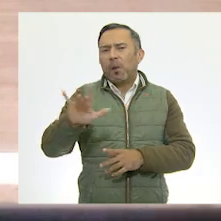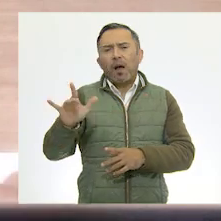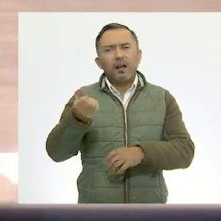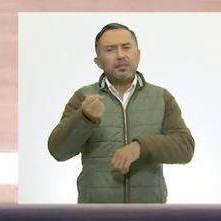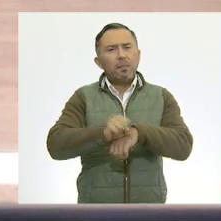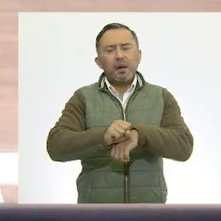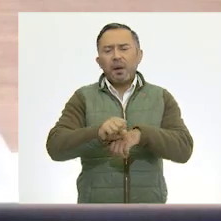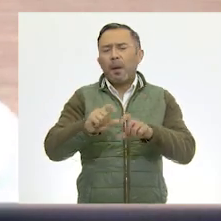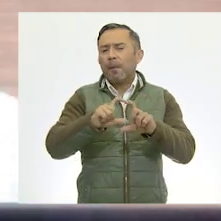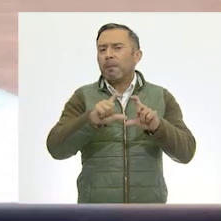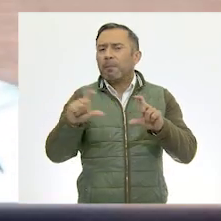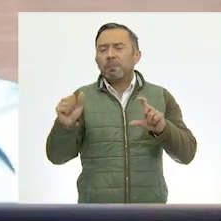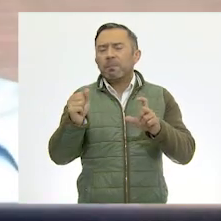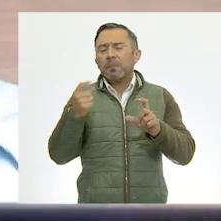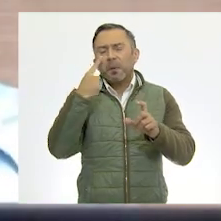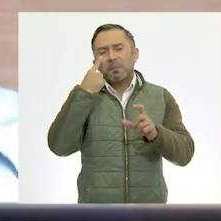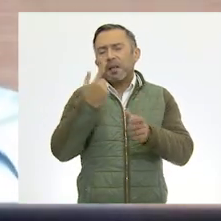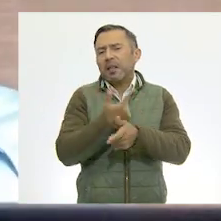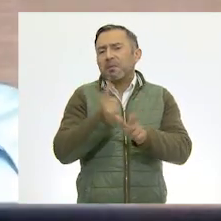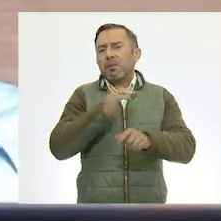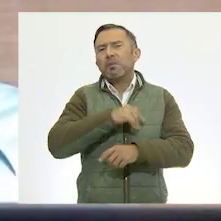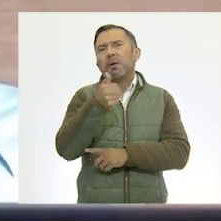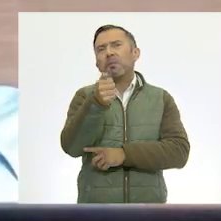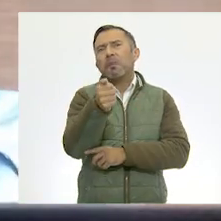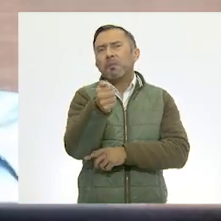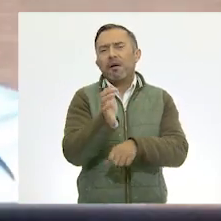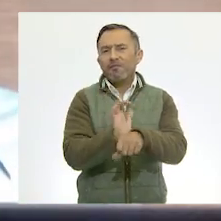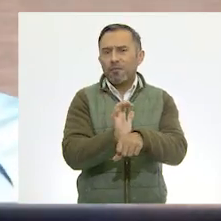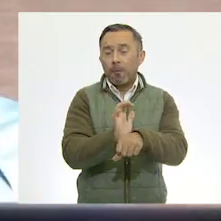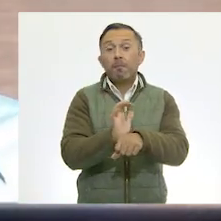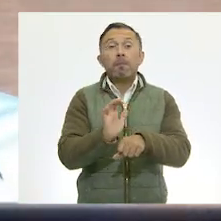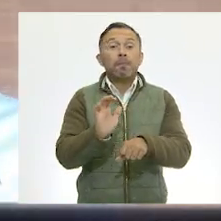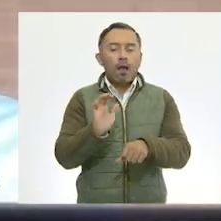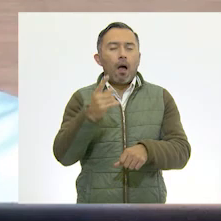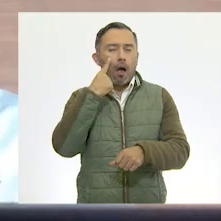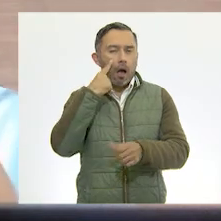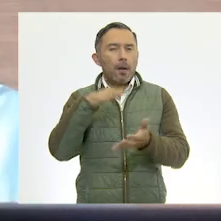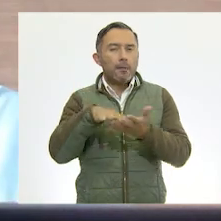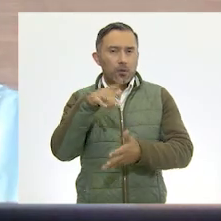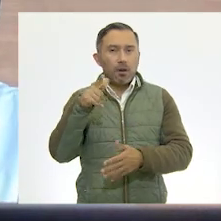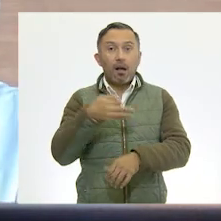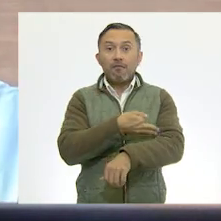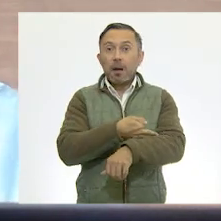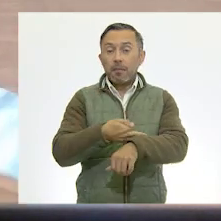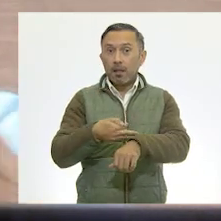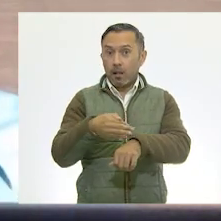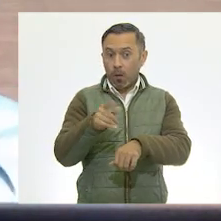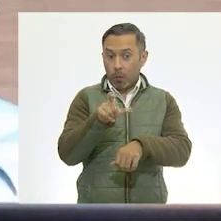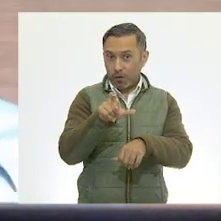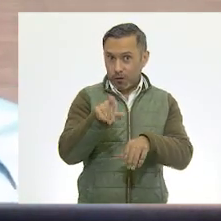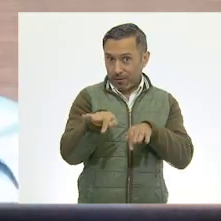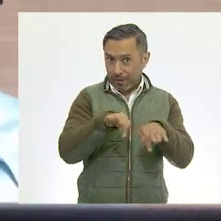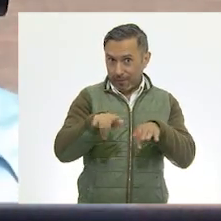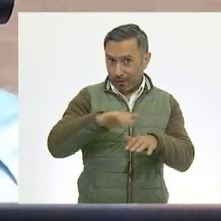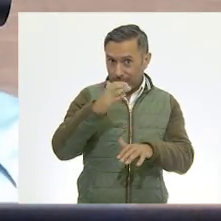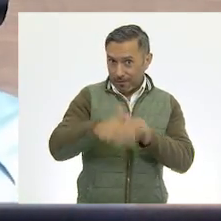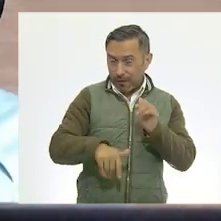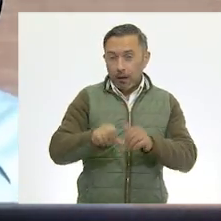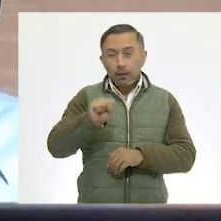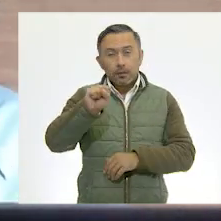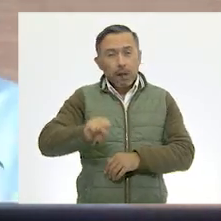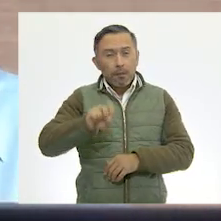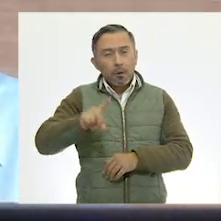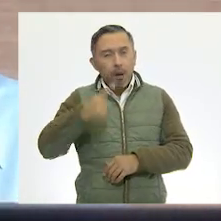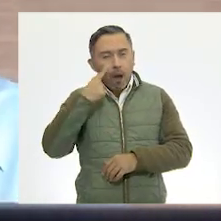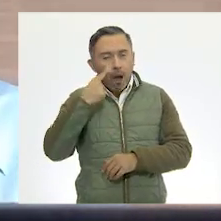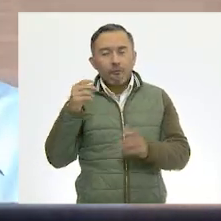barras, y por lo general los fines de semana las familias, después de las cuestiones del trabajo, tienen la posibilidad de poder reunirse a platicar y